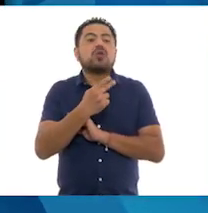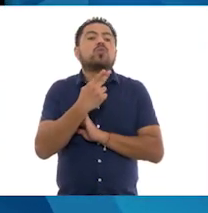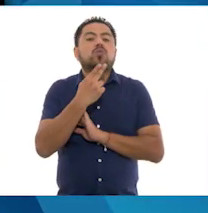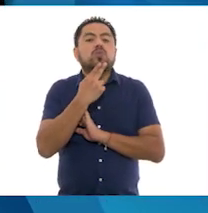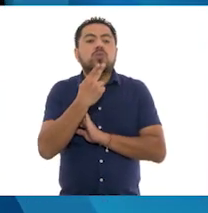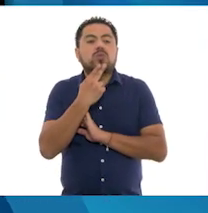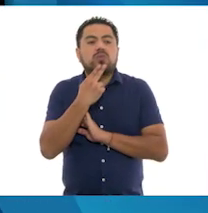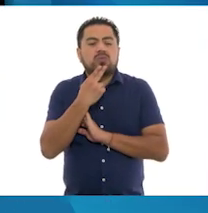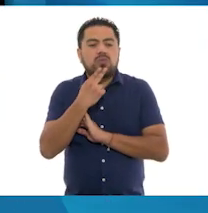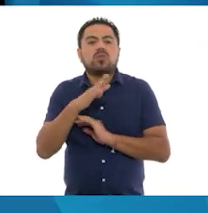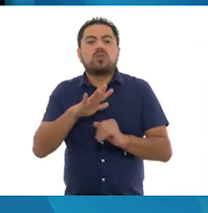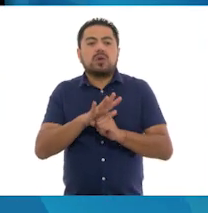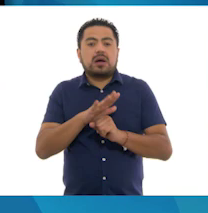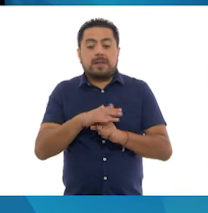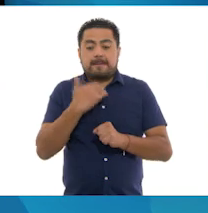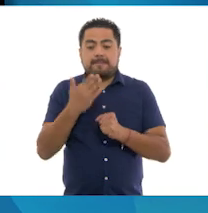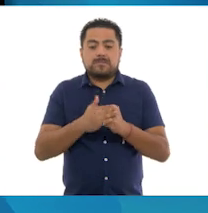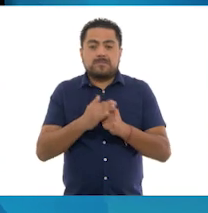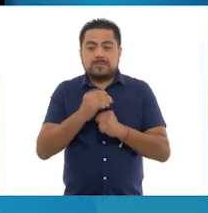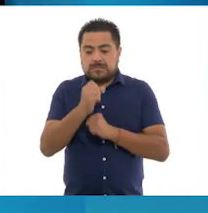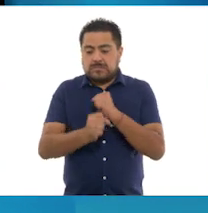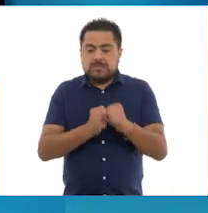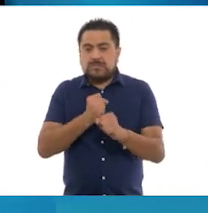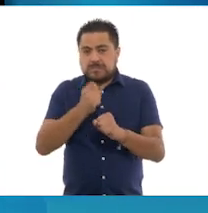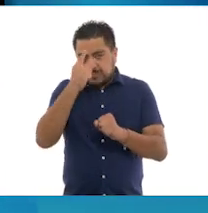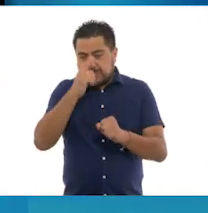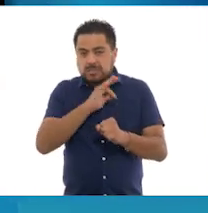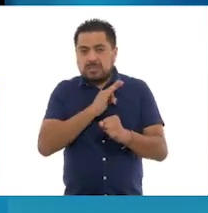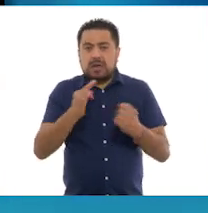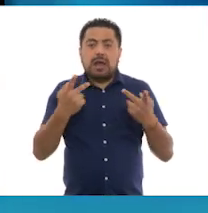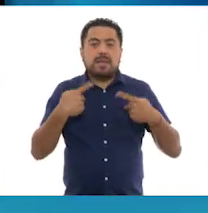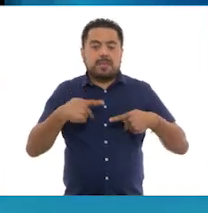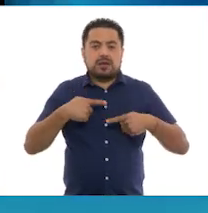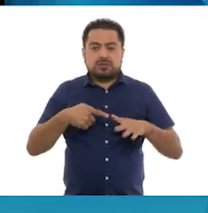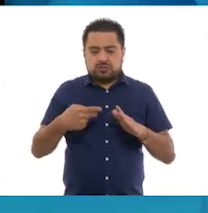utilizar dentro de pocos años para llevar astronautas